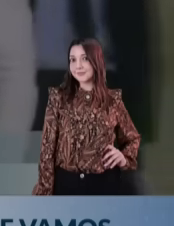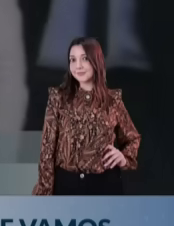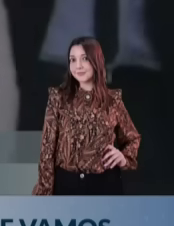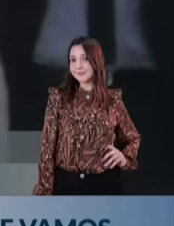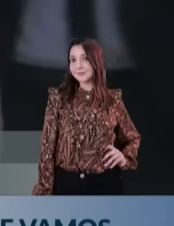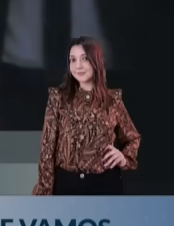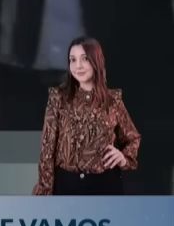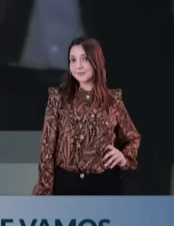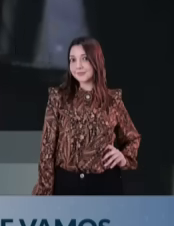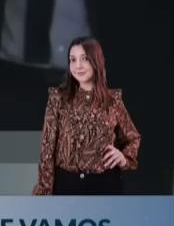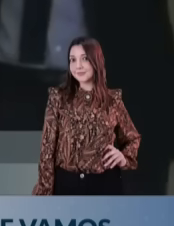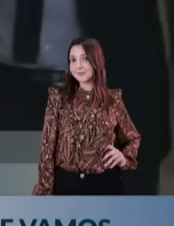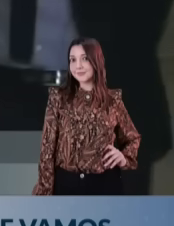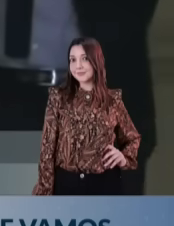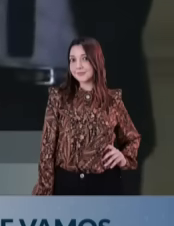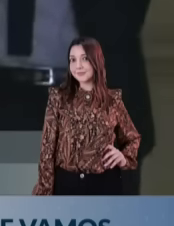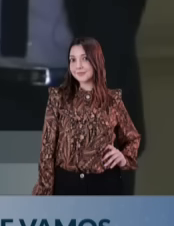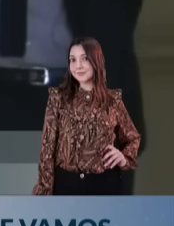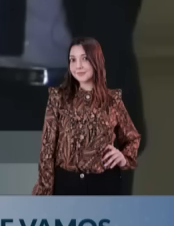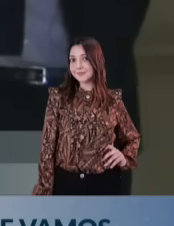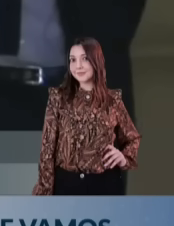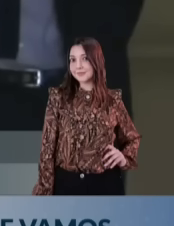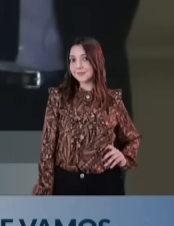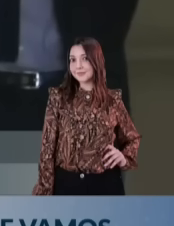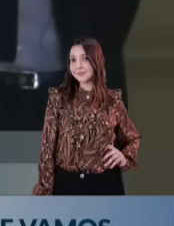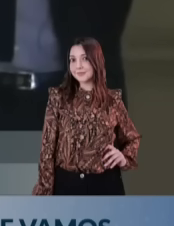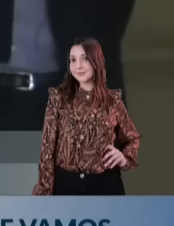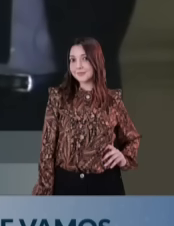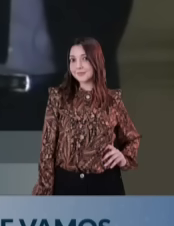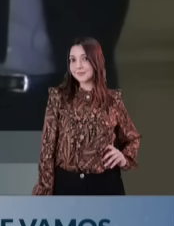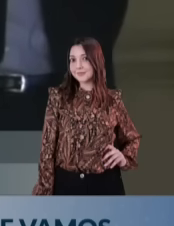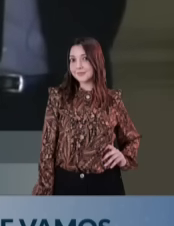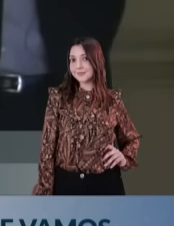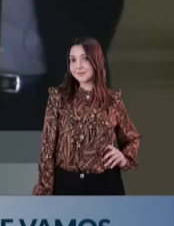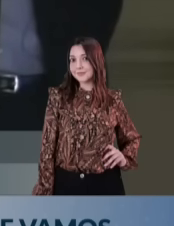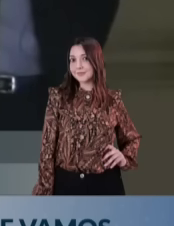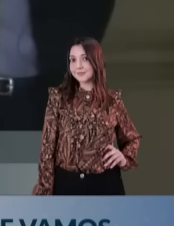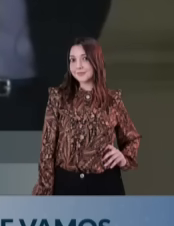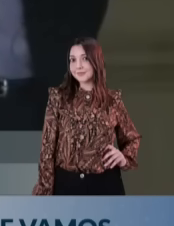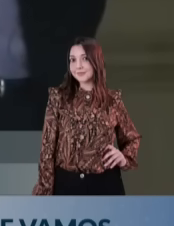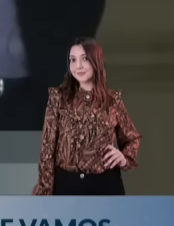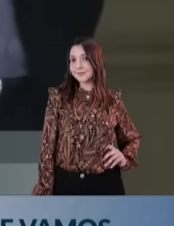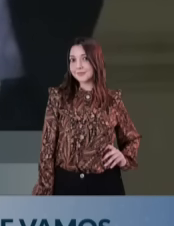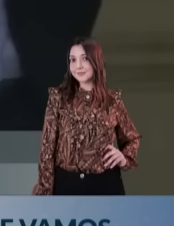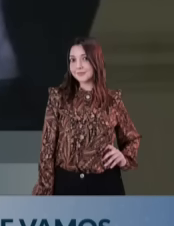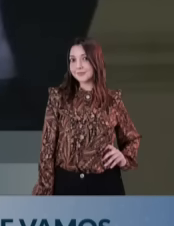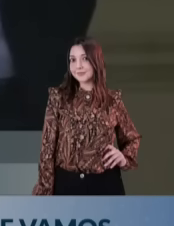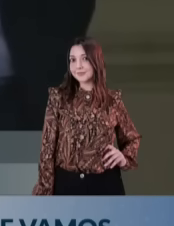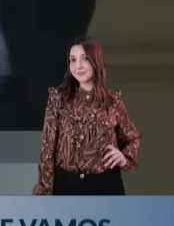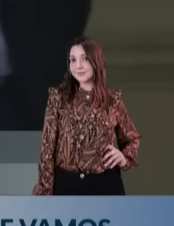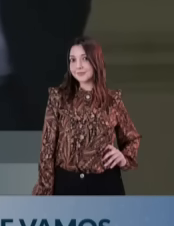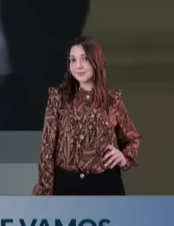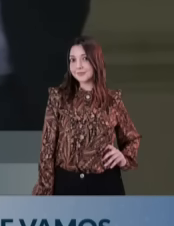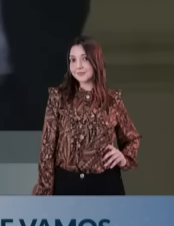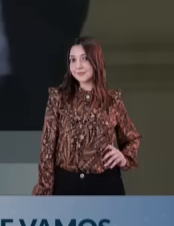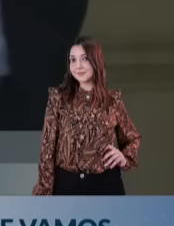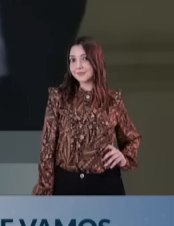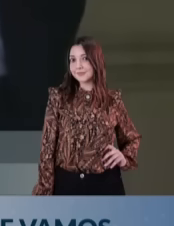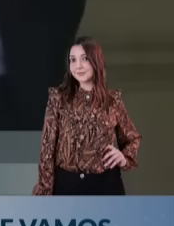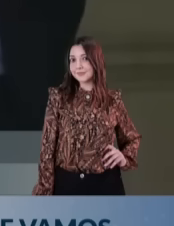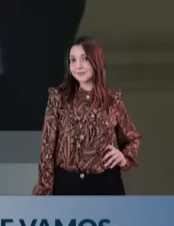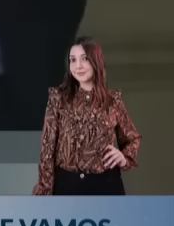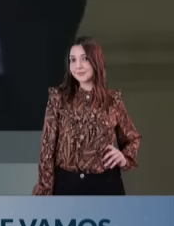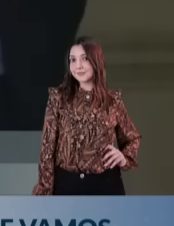que se tienen que generar acuerdos. El expresidente Piñera indicó que finalmente se tiene que reiterar la total y